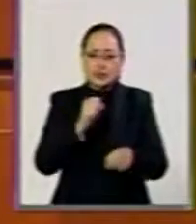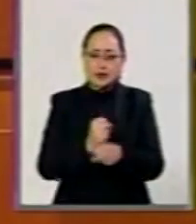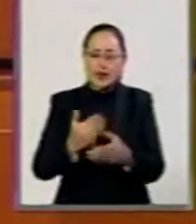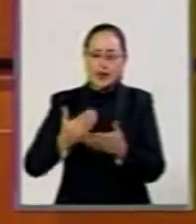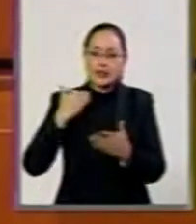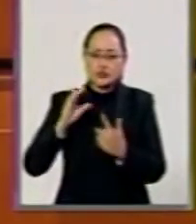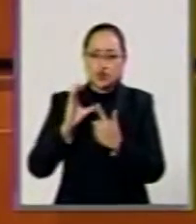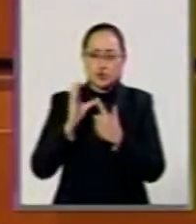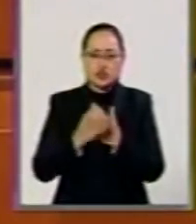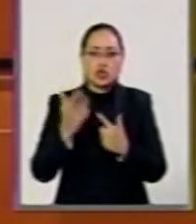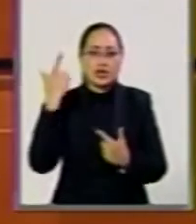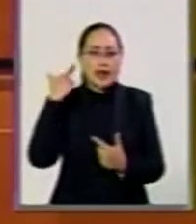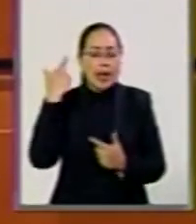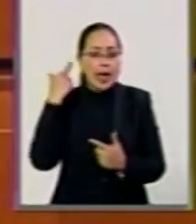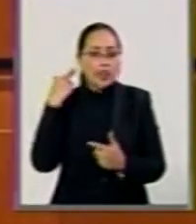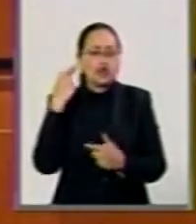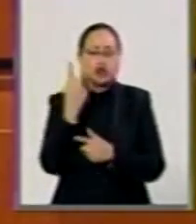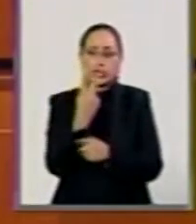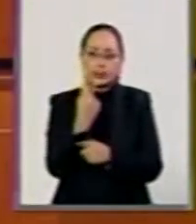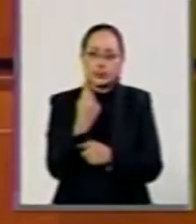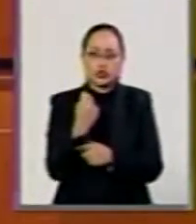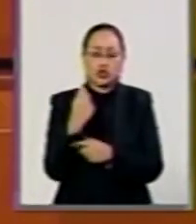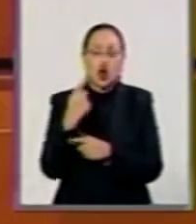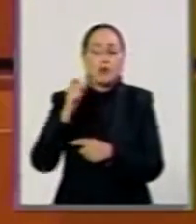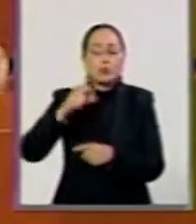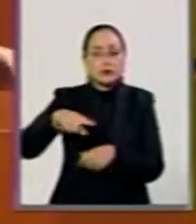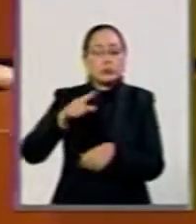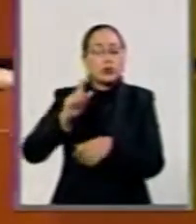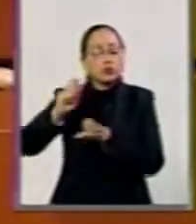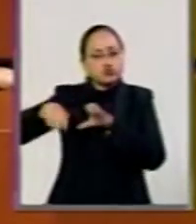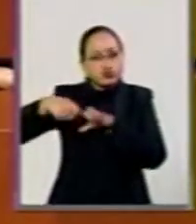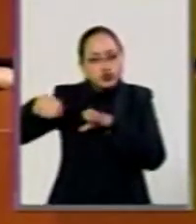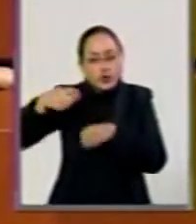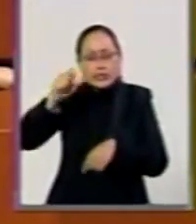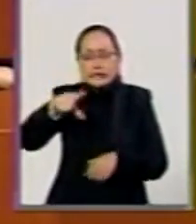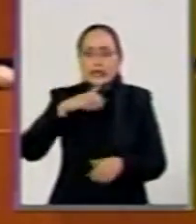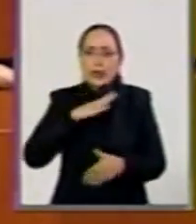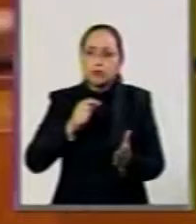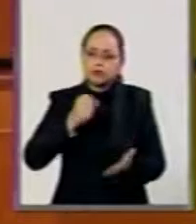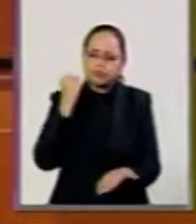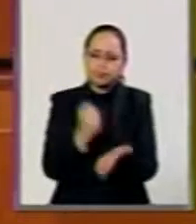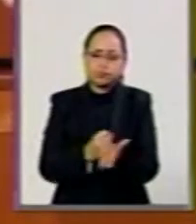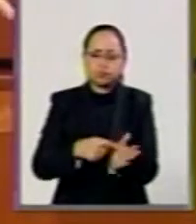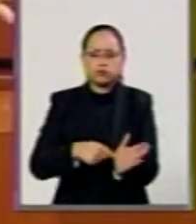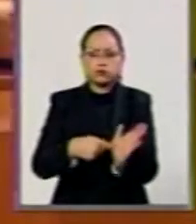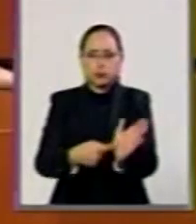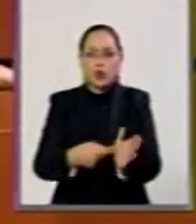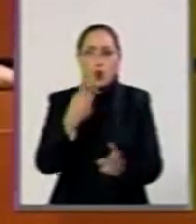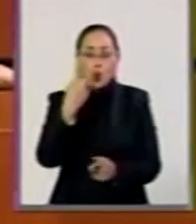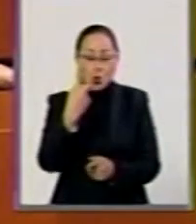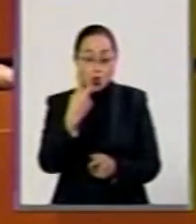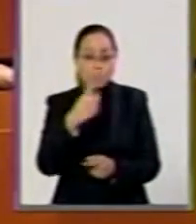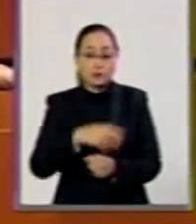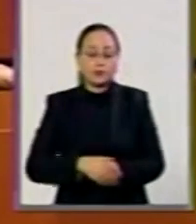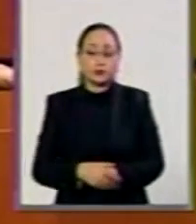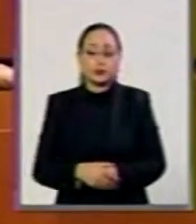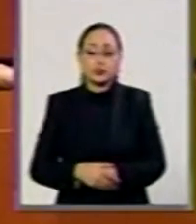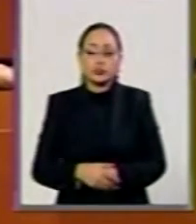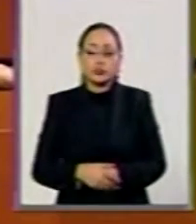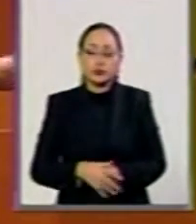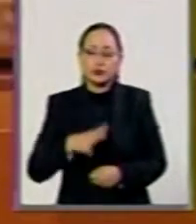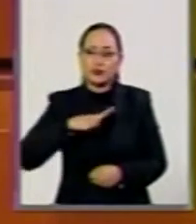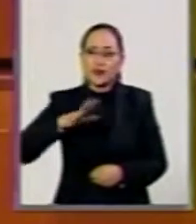la Comisión de Radio, Televisión y Cinematografía aprobó, uno de ellos, como se